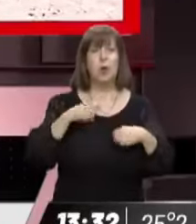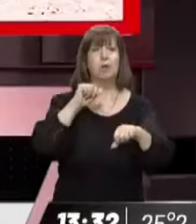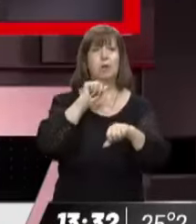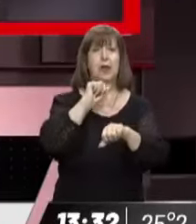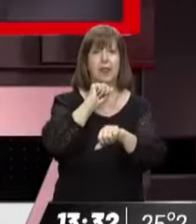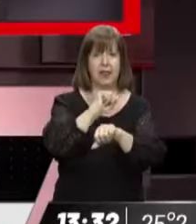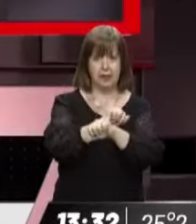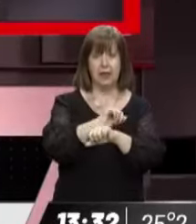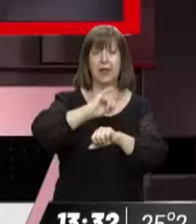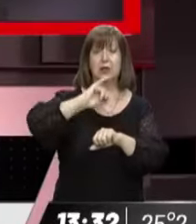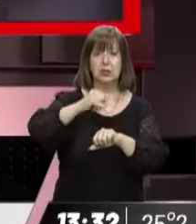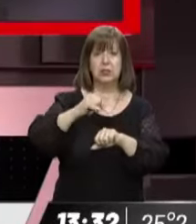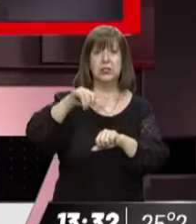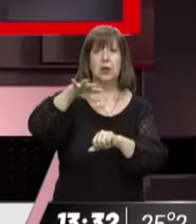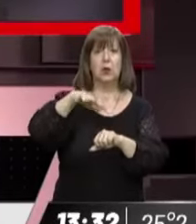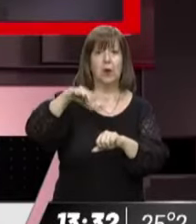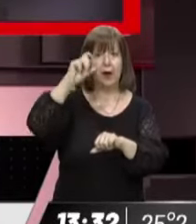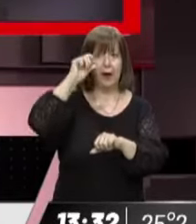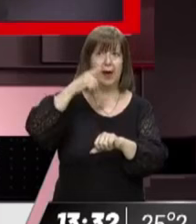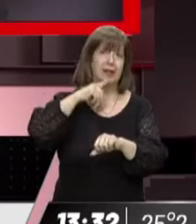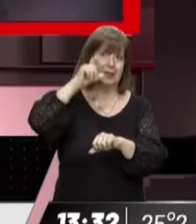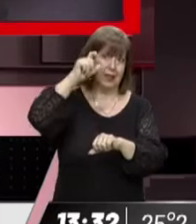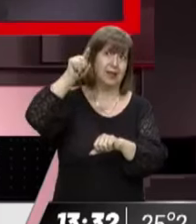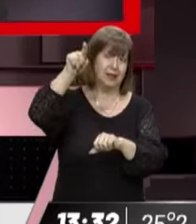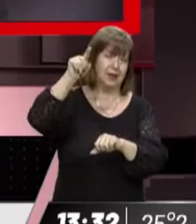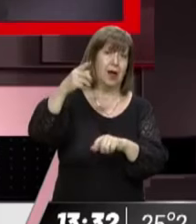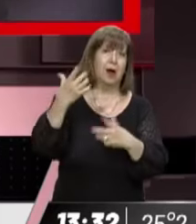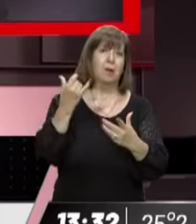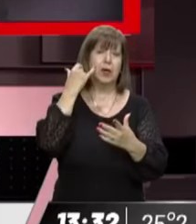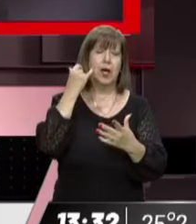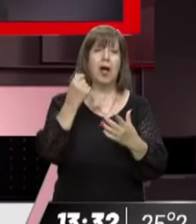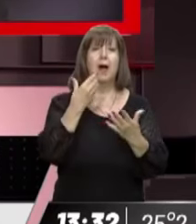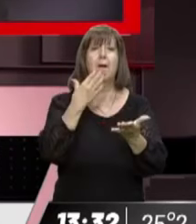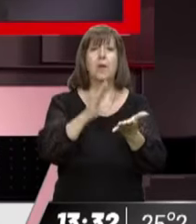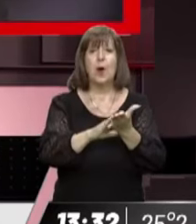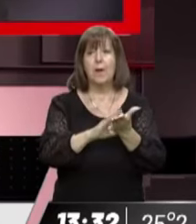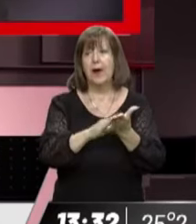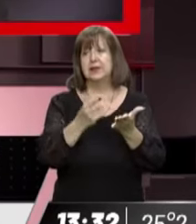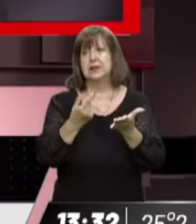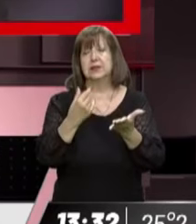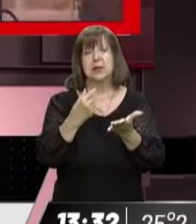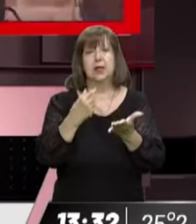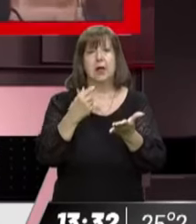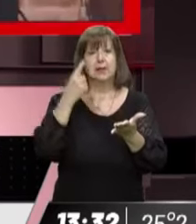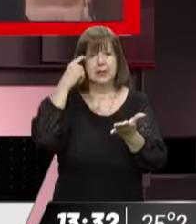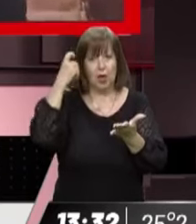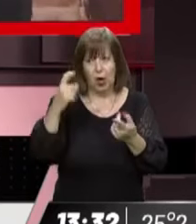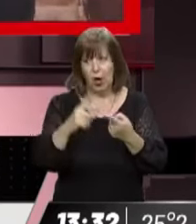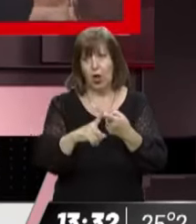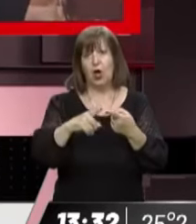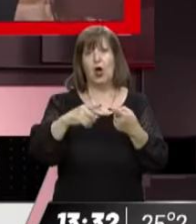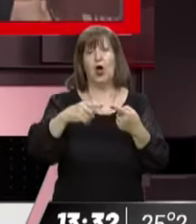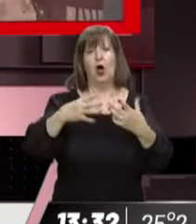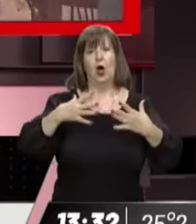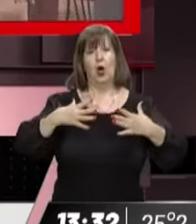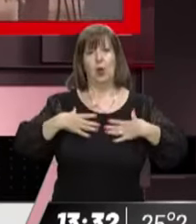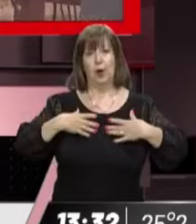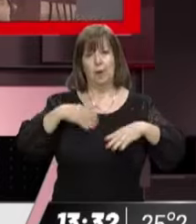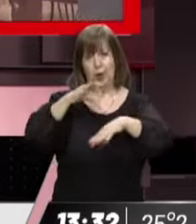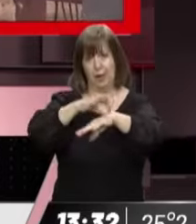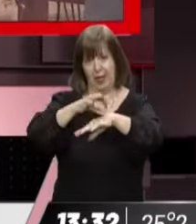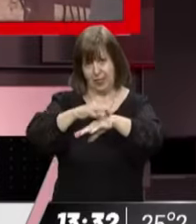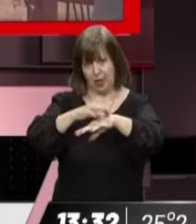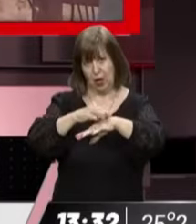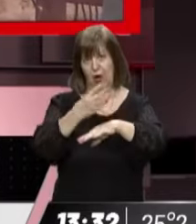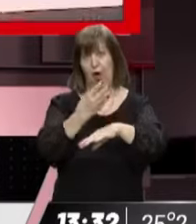alojado en una dependencia de la zona este porque tenemos que hacer una serie de pruebas como pericia psicológica del cuerpo médico forense que nos